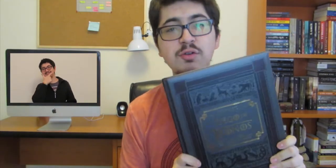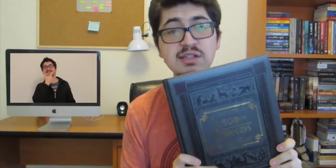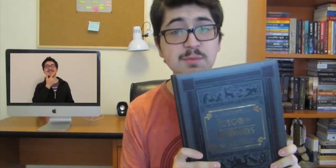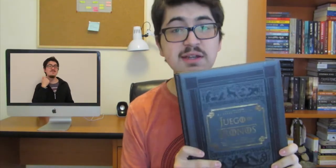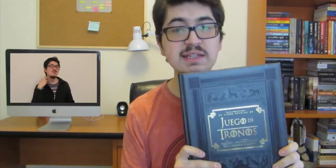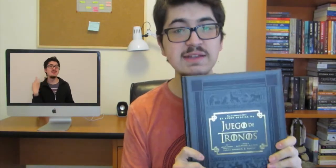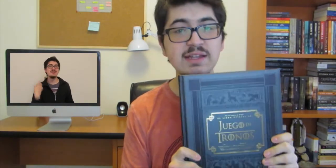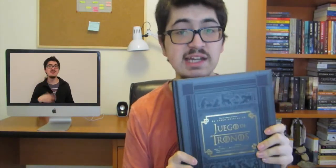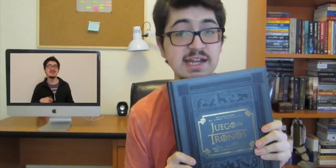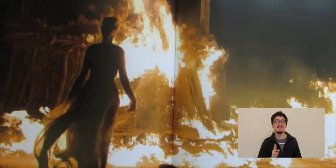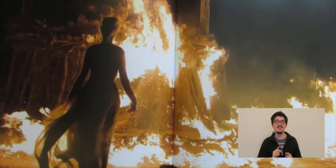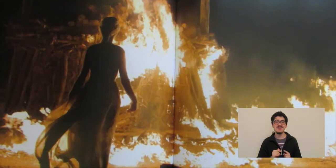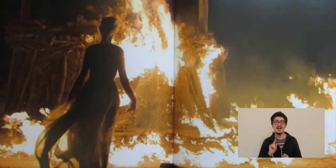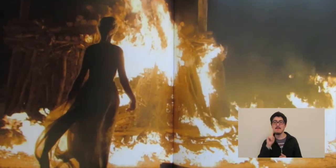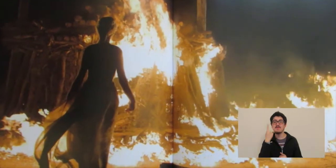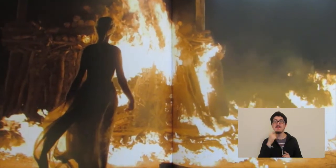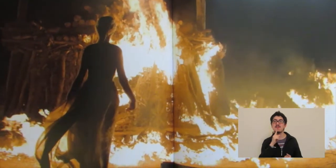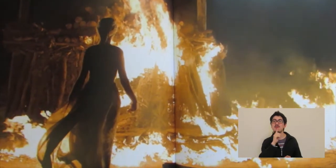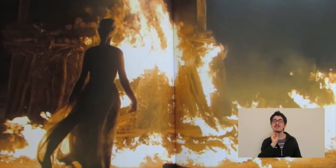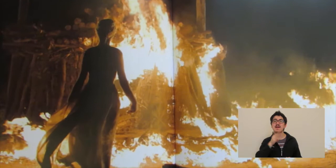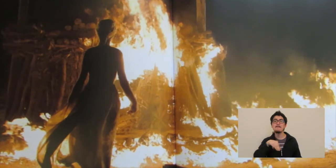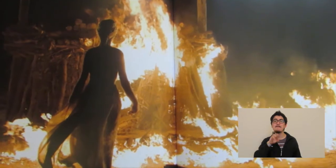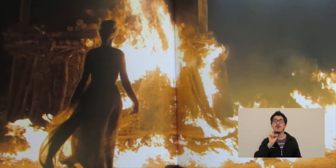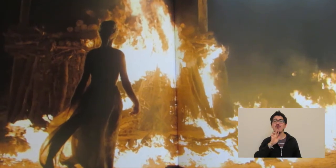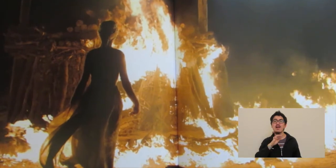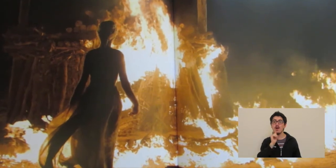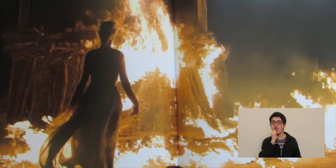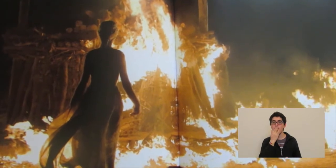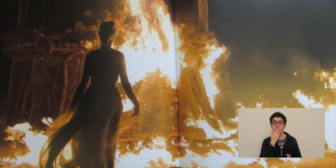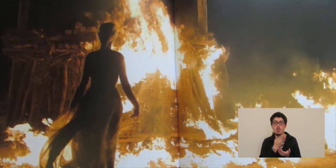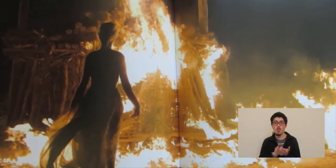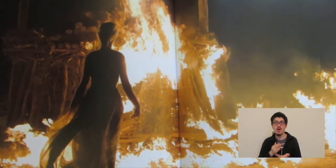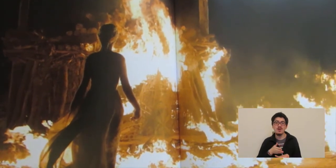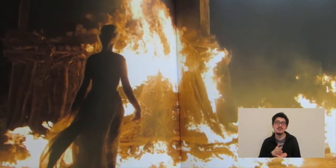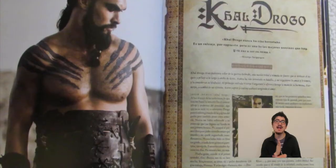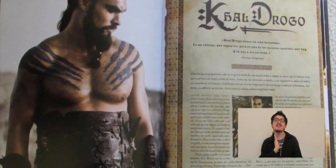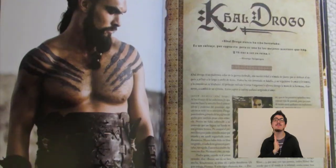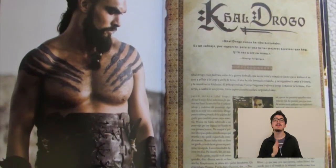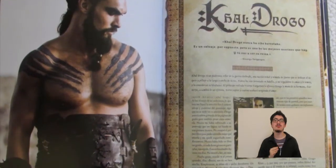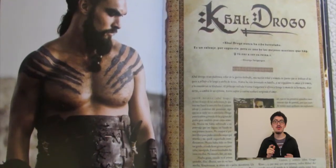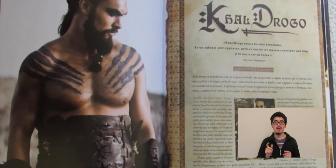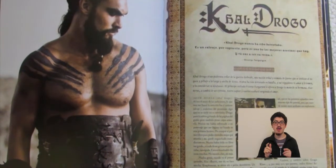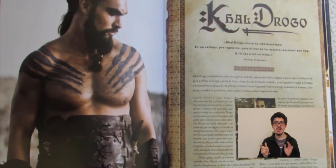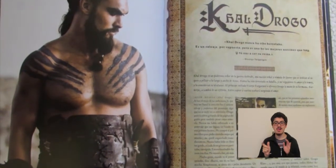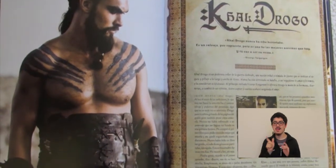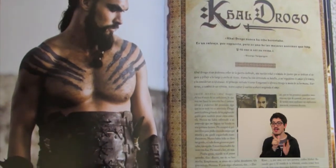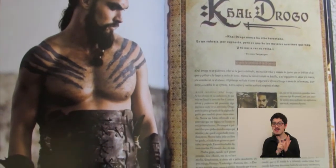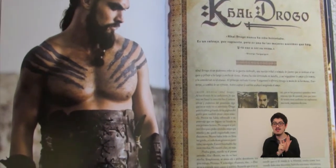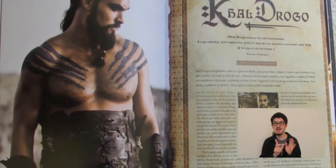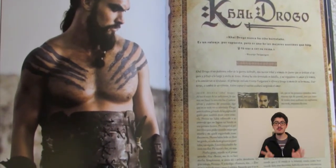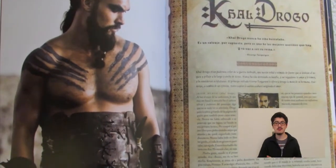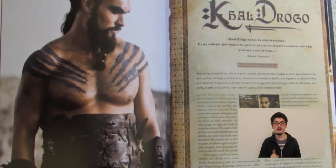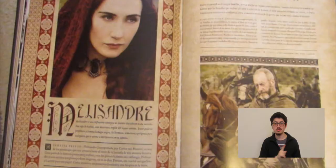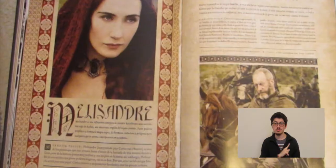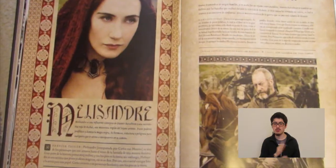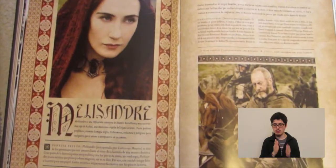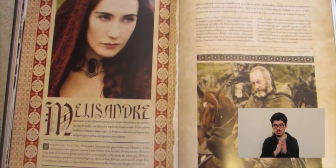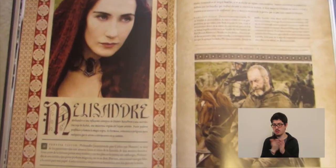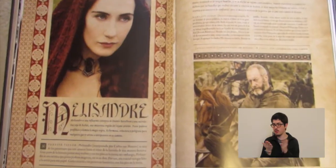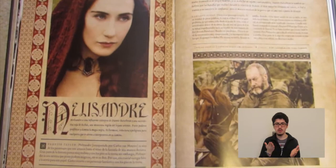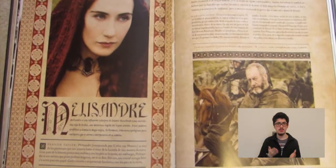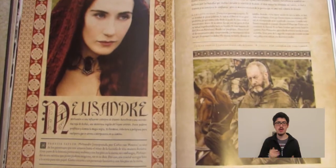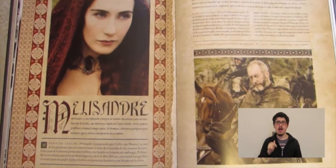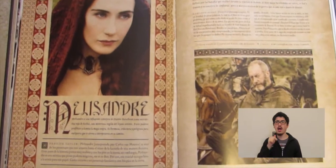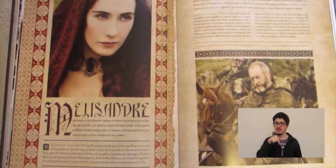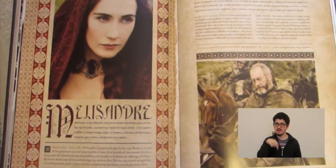sacar una sonrisa, porque te va a traer a la primera y segunda temporada, cuando recién este proyecto se estaba gestando y en lo que ya no tenía comparación